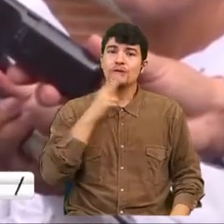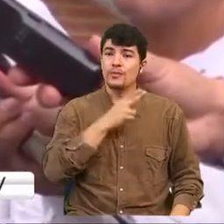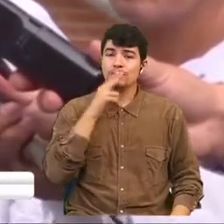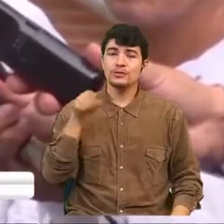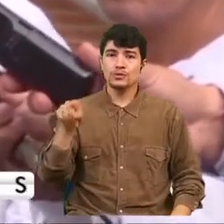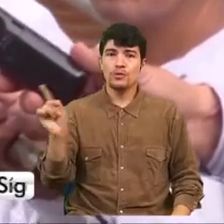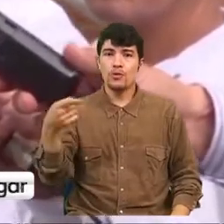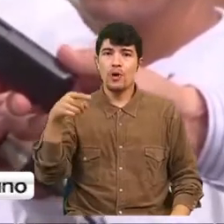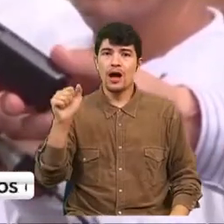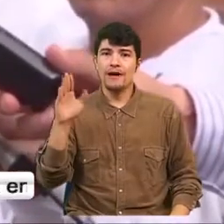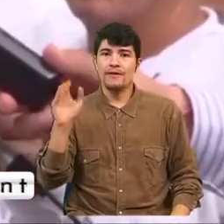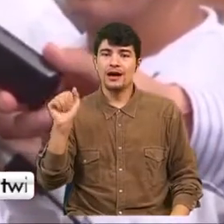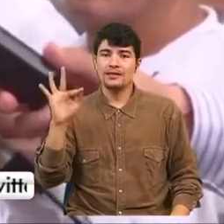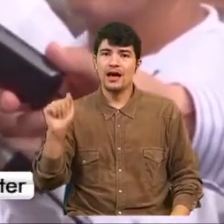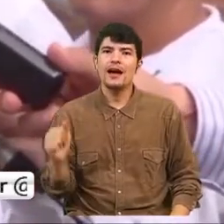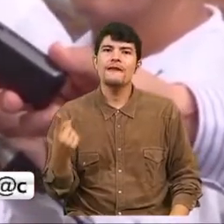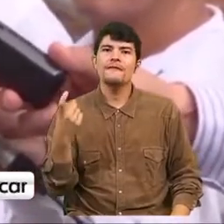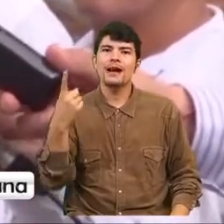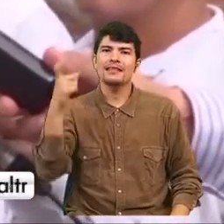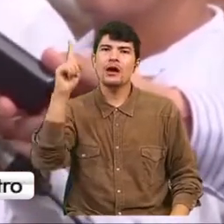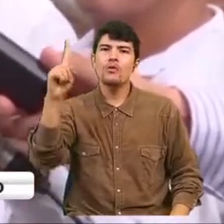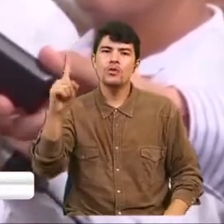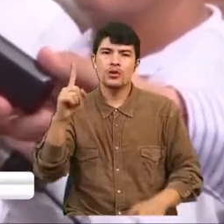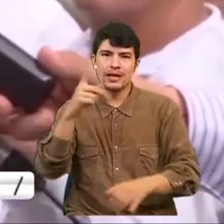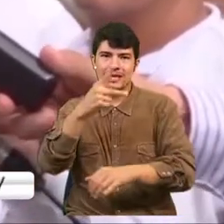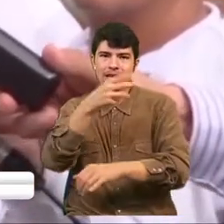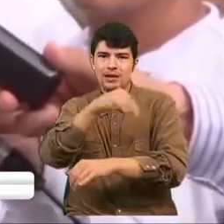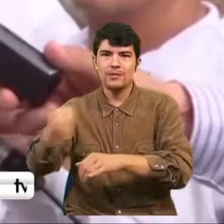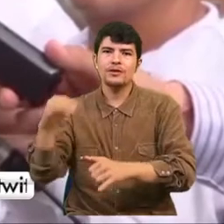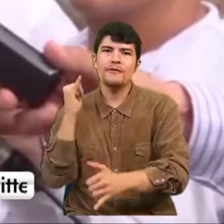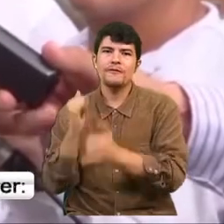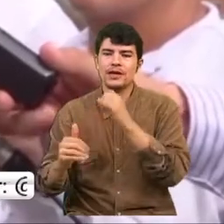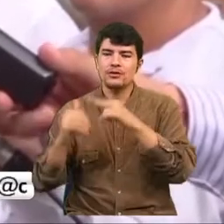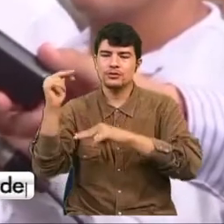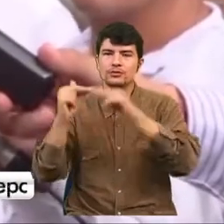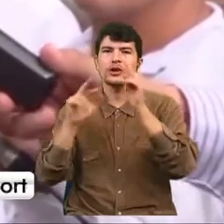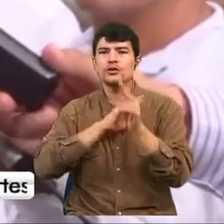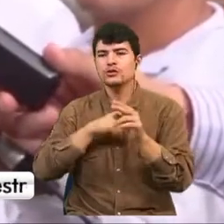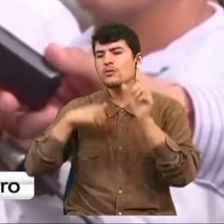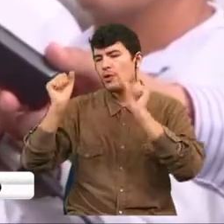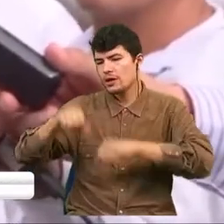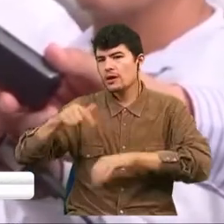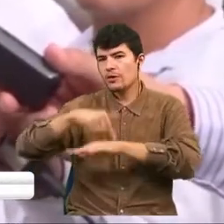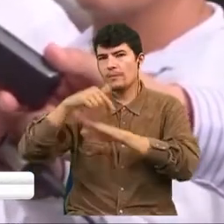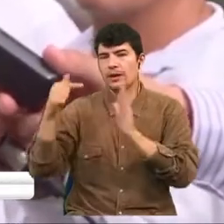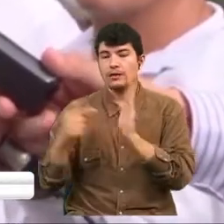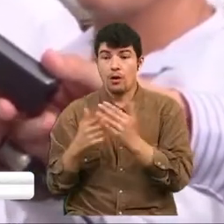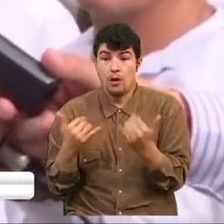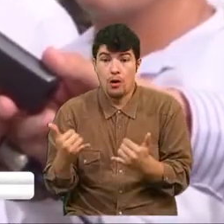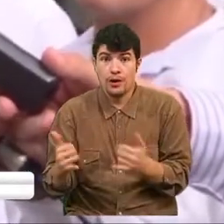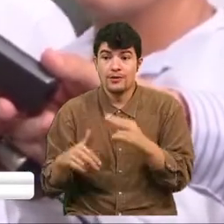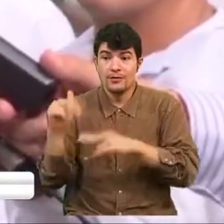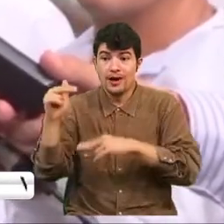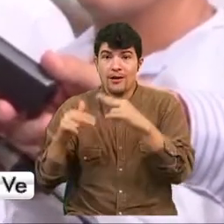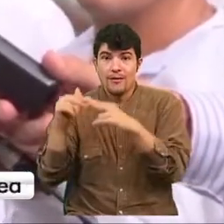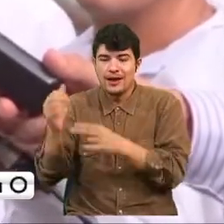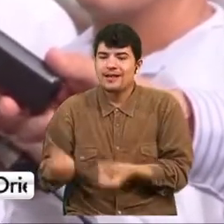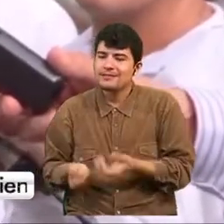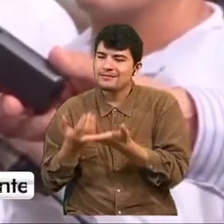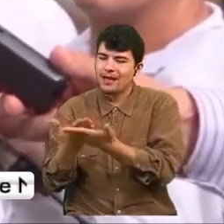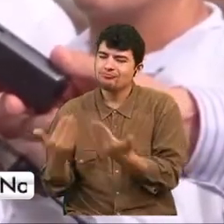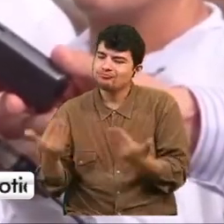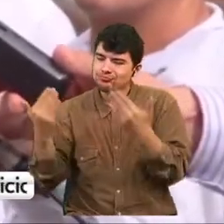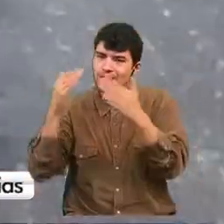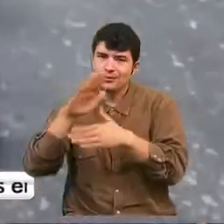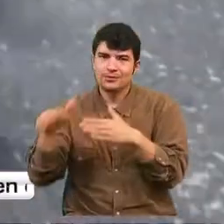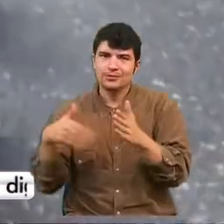de terminar ese kilómetro de pavimento que nos falta para tener totalmente la vía pavimentada, y hoy es una obra que le estamos ya entregando en